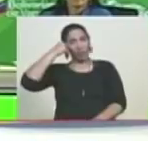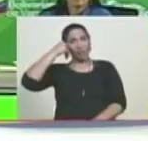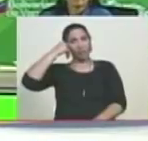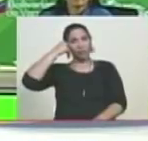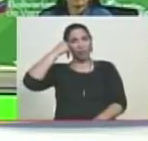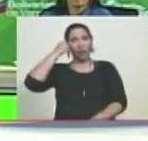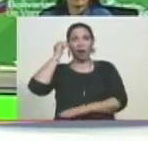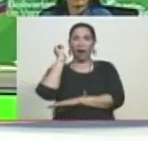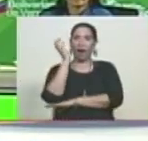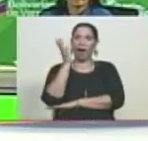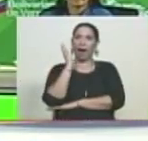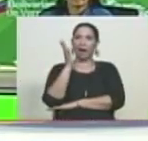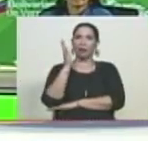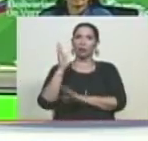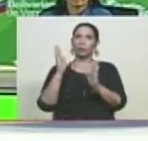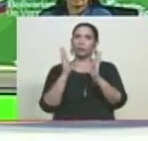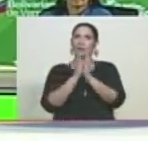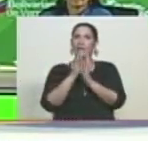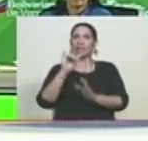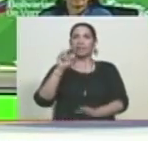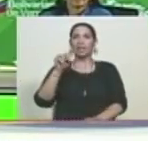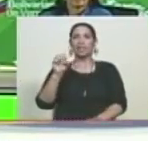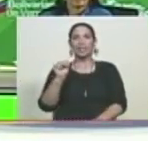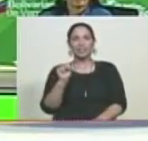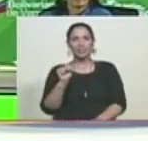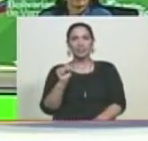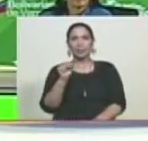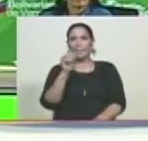el acto en Santa Inés de Barinas,